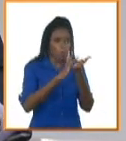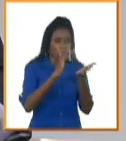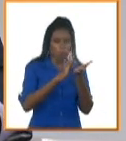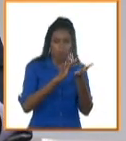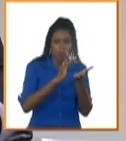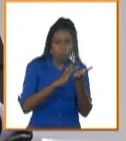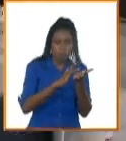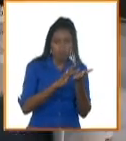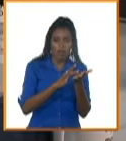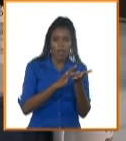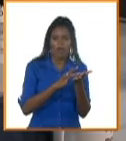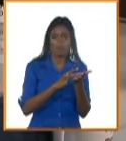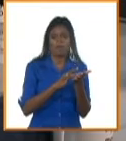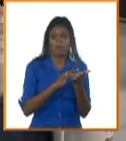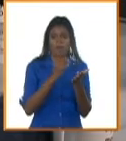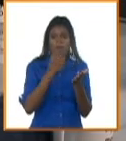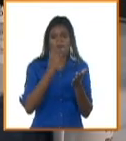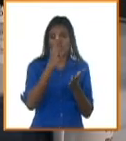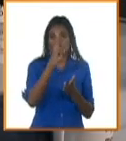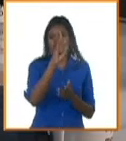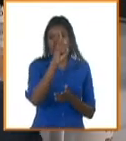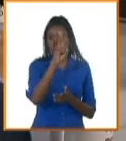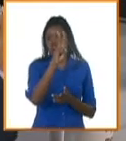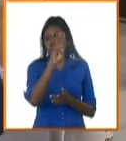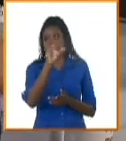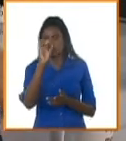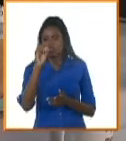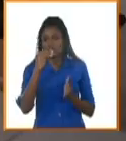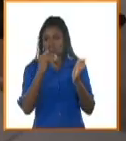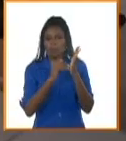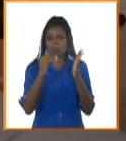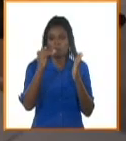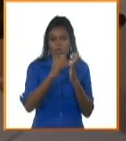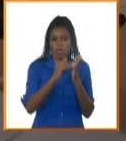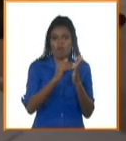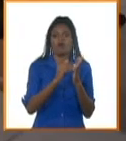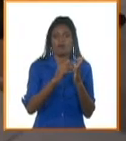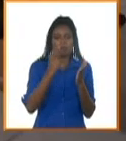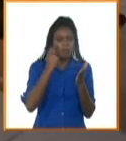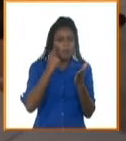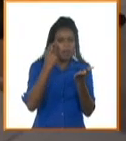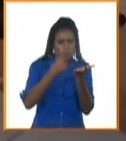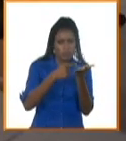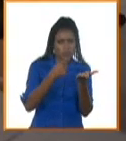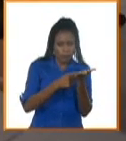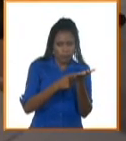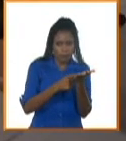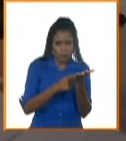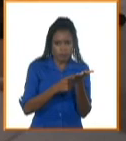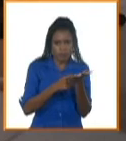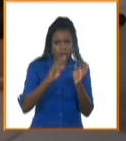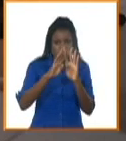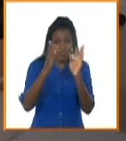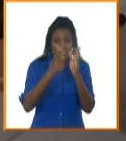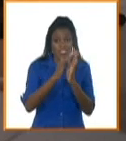de datos más de 200 millones de operaciones en la banca operaciones financieras como tal Exacto